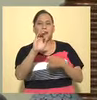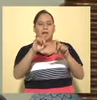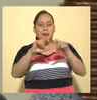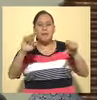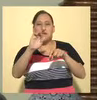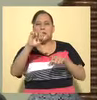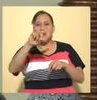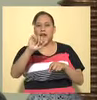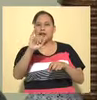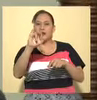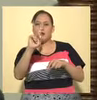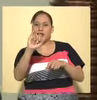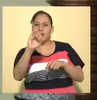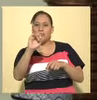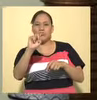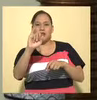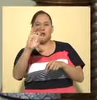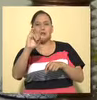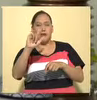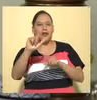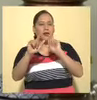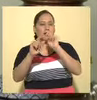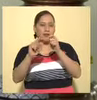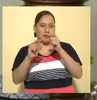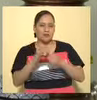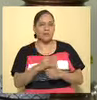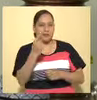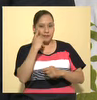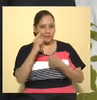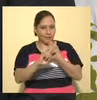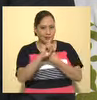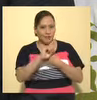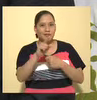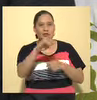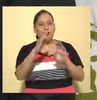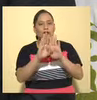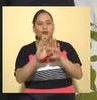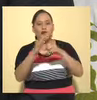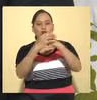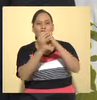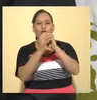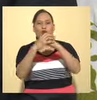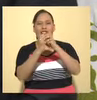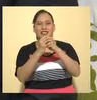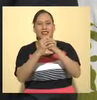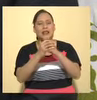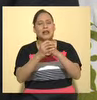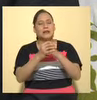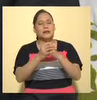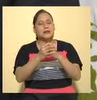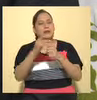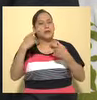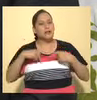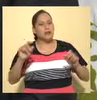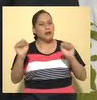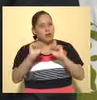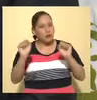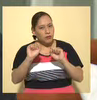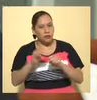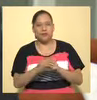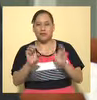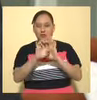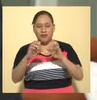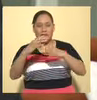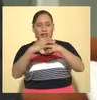este síndrome, doctor? Bueno, el síndrome de la banda iliotibial, también conocido como rodilla del corredor, tiene que ver mucho con un